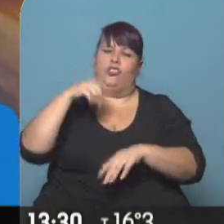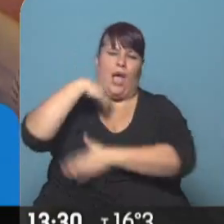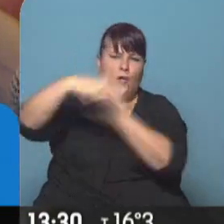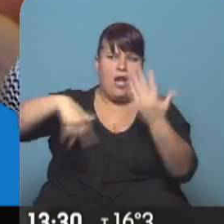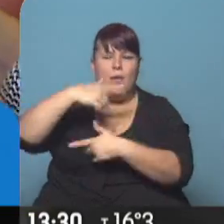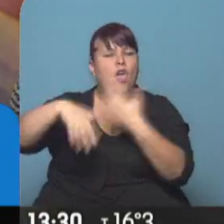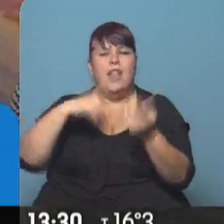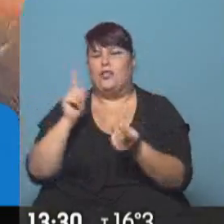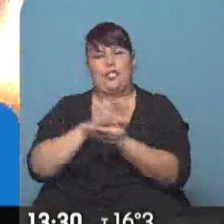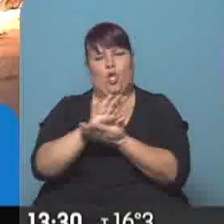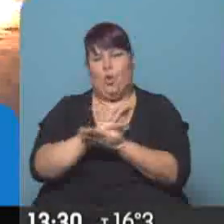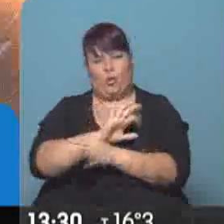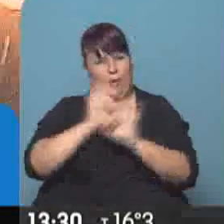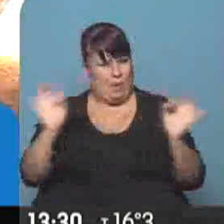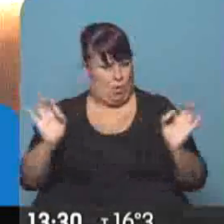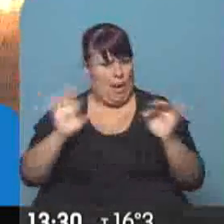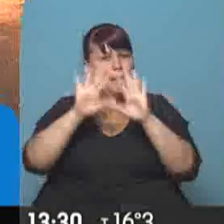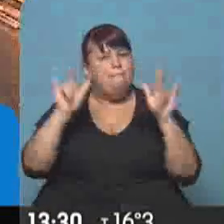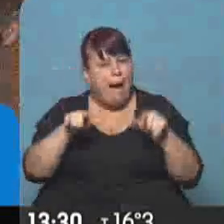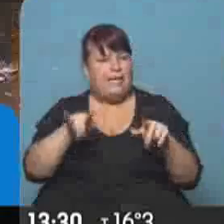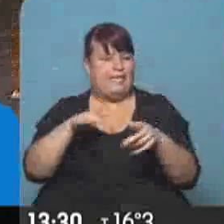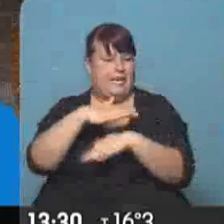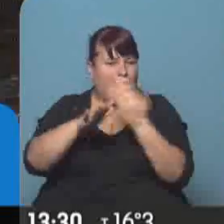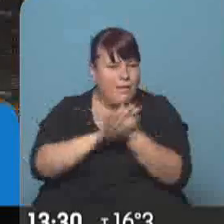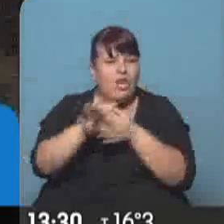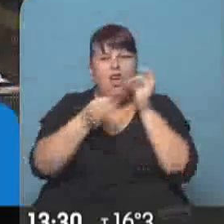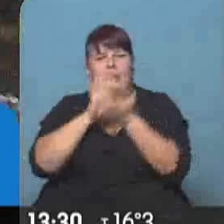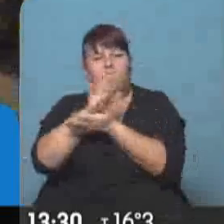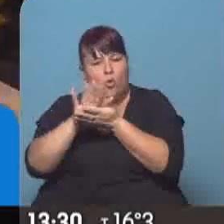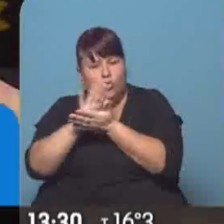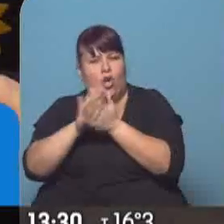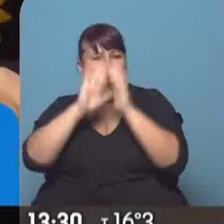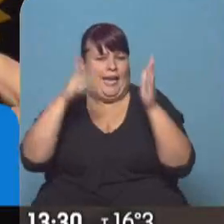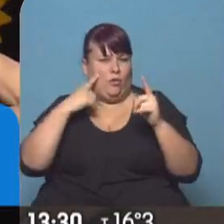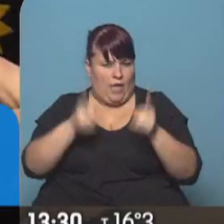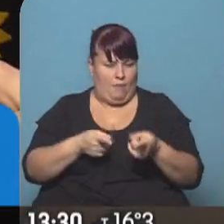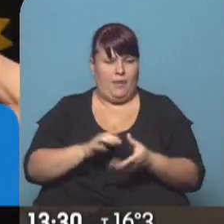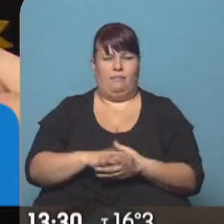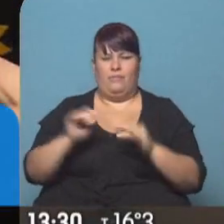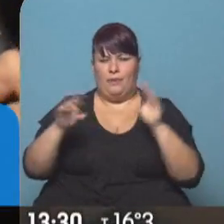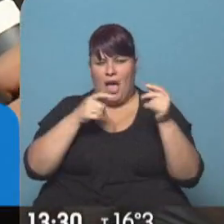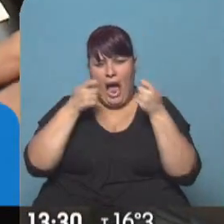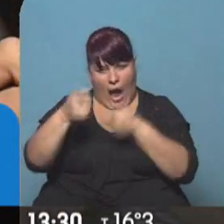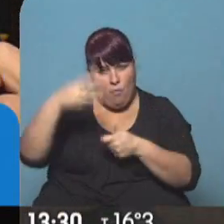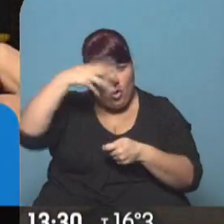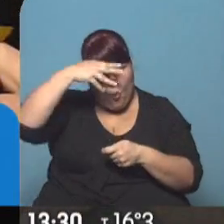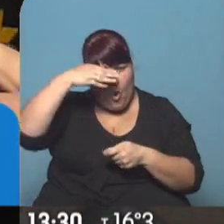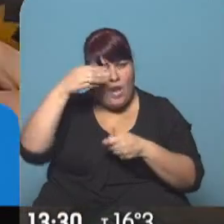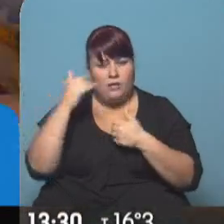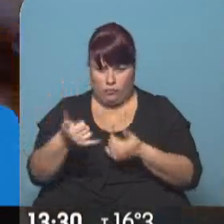La violencia no es el camino, la paz es el camino, el diálogo es el camino y las instituciones son el camino. ¿Tiene el respaldo a la ministra Bullrich?